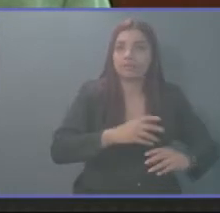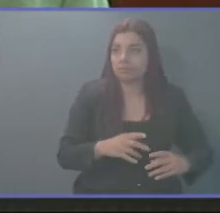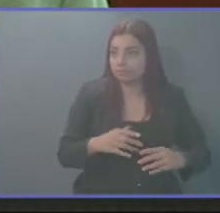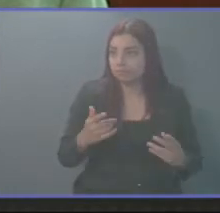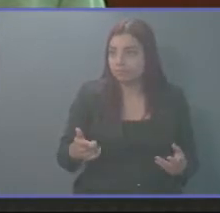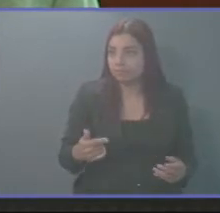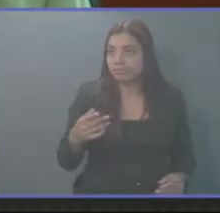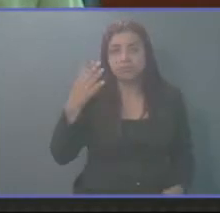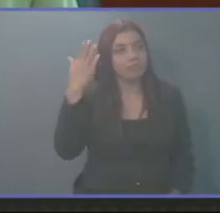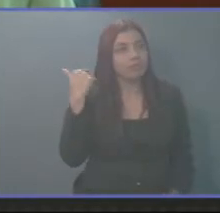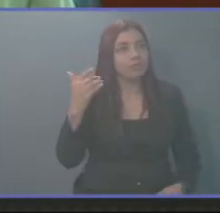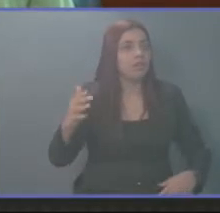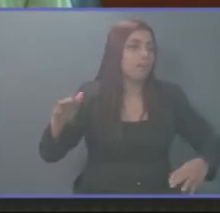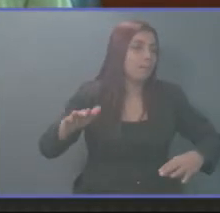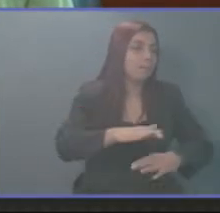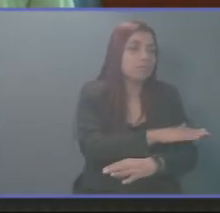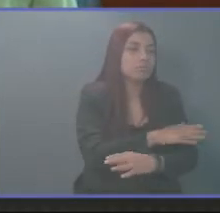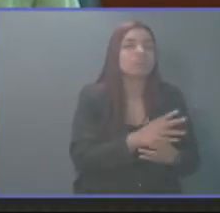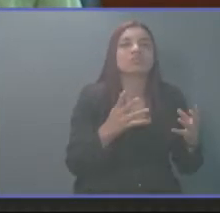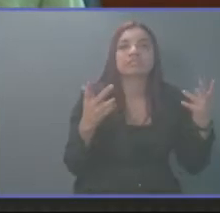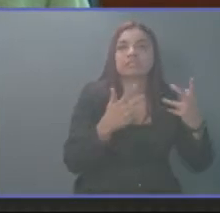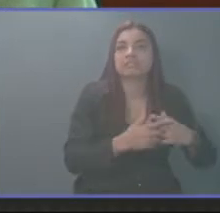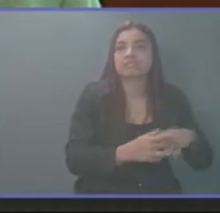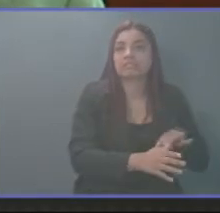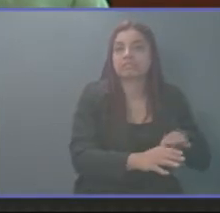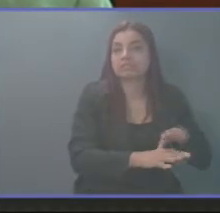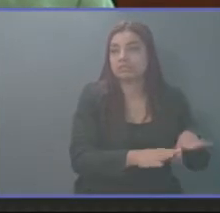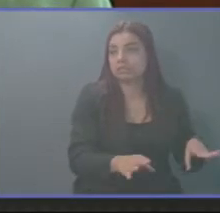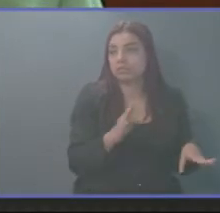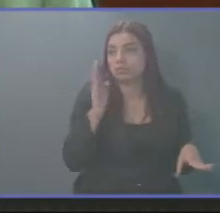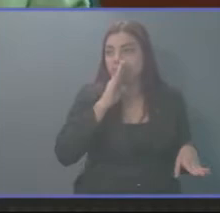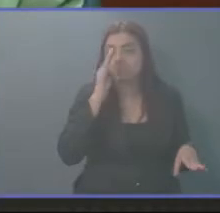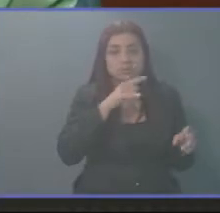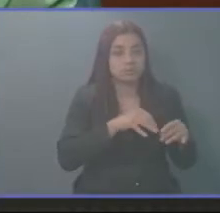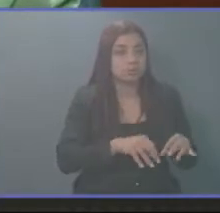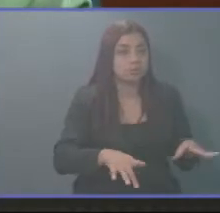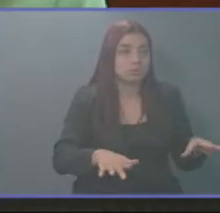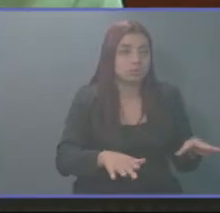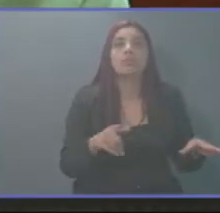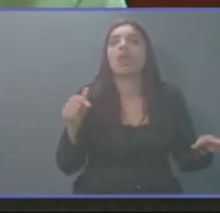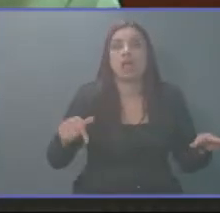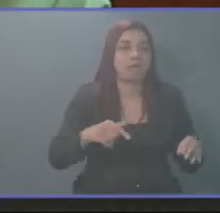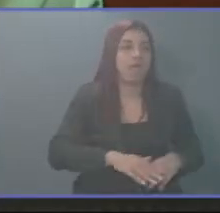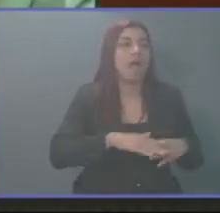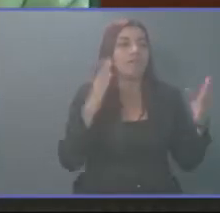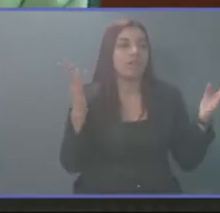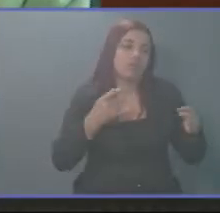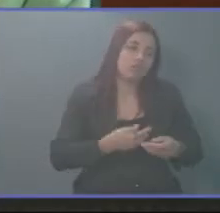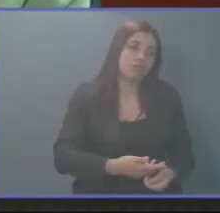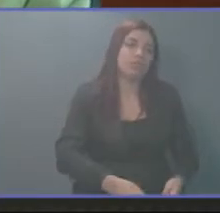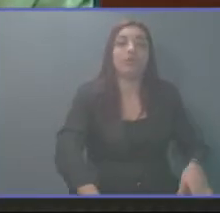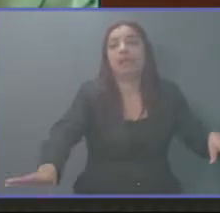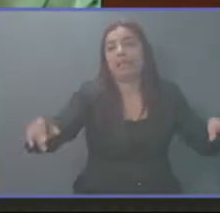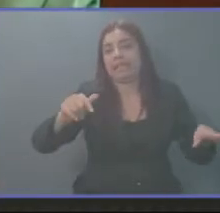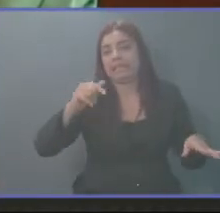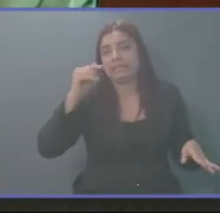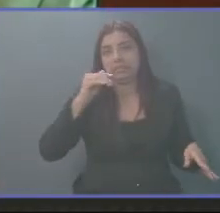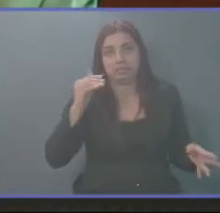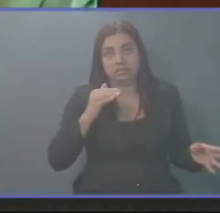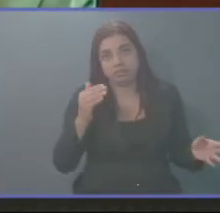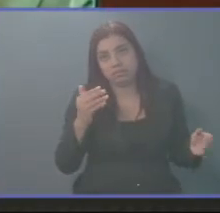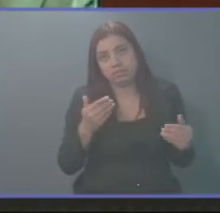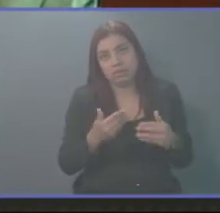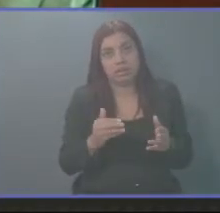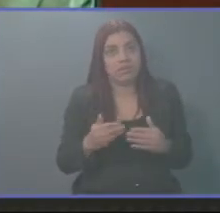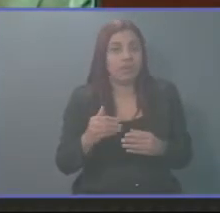estos pozos tenían que ser clausurados por algunos contaminantes. Así pues, a cada uno de los